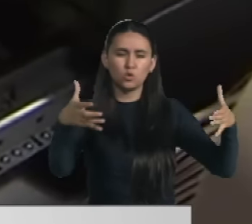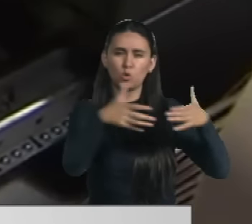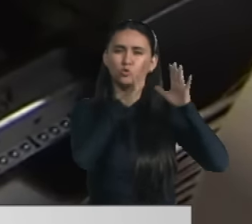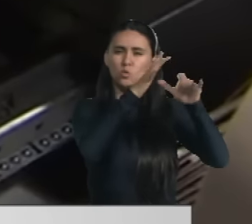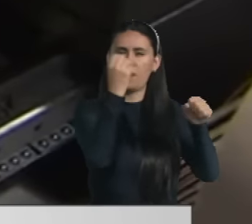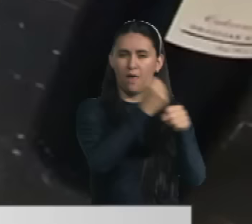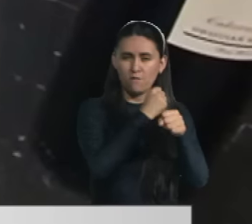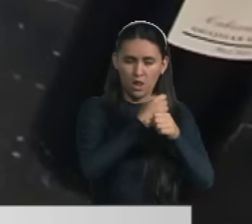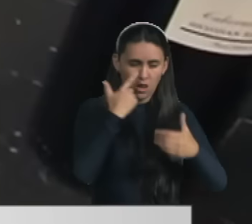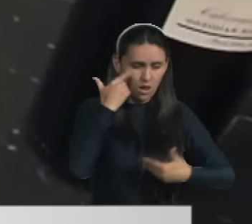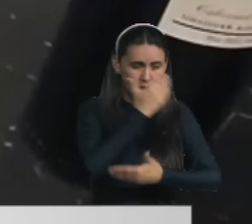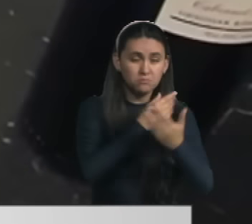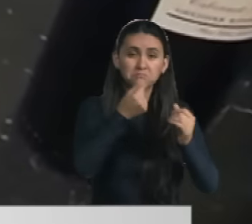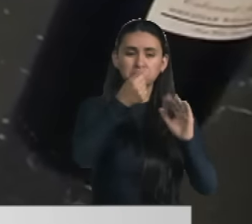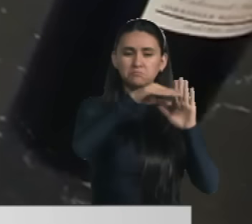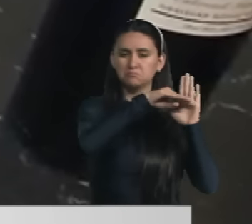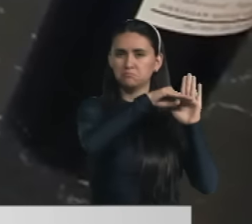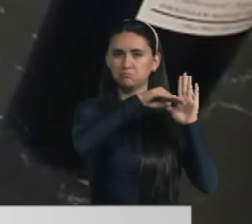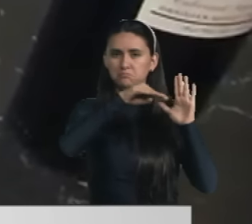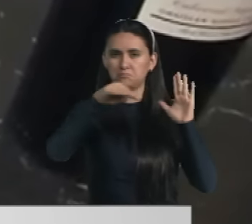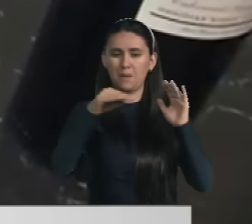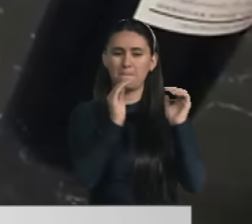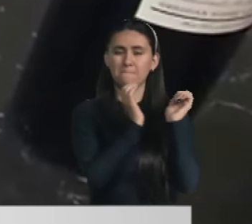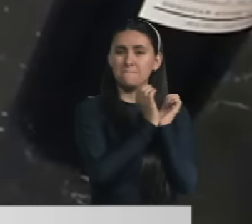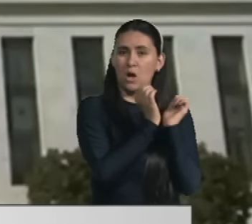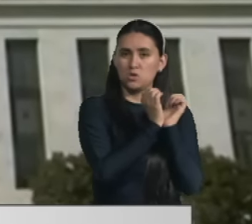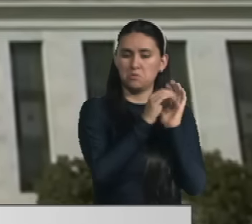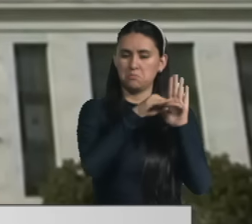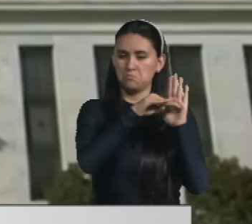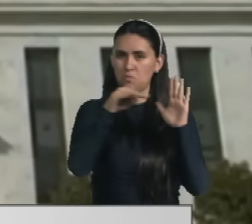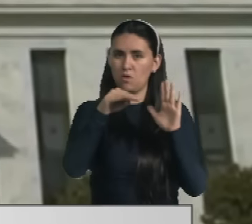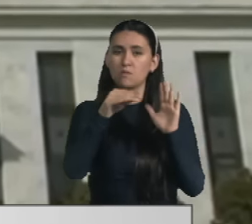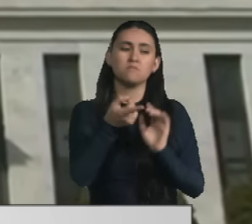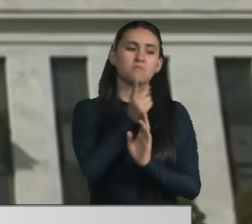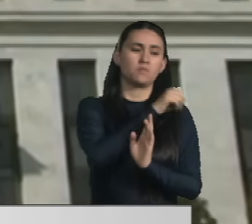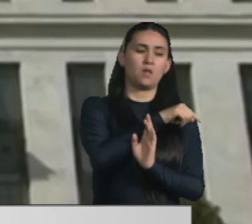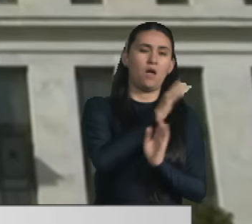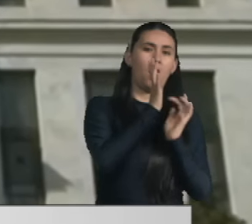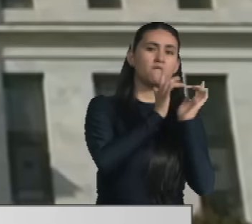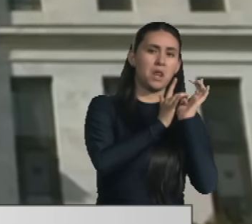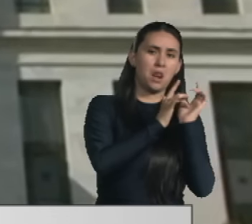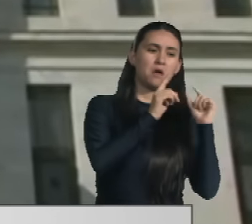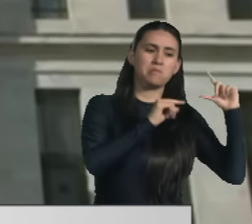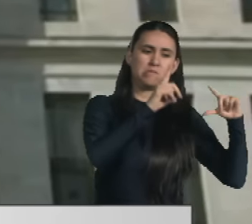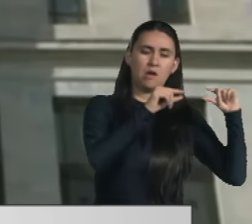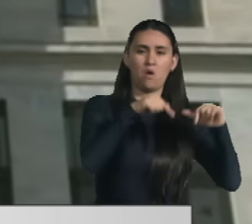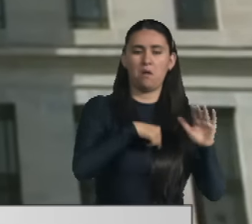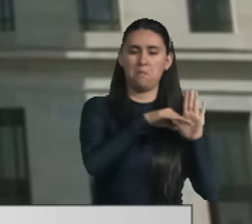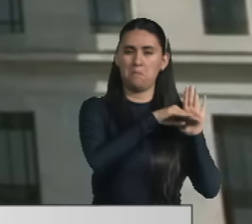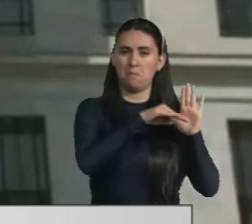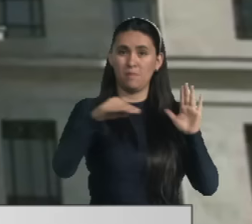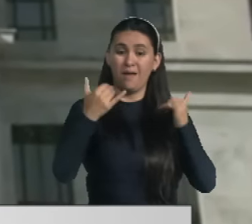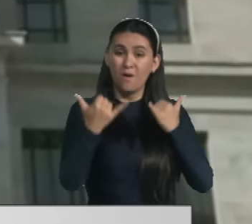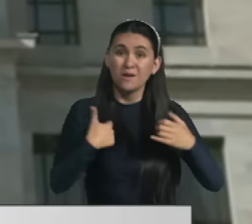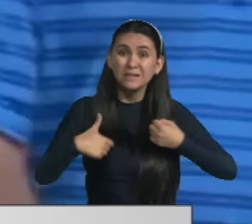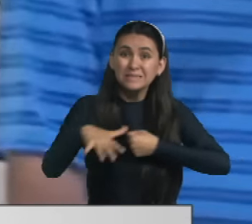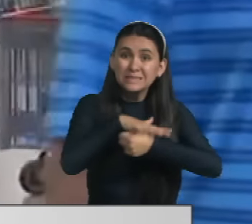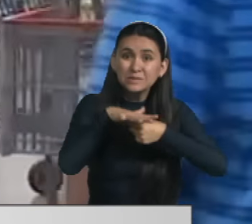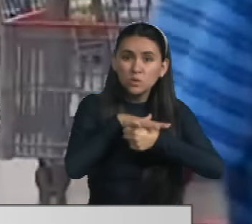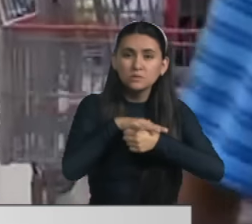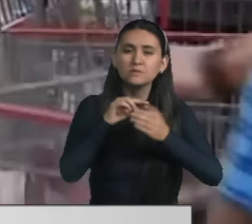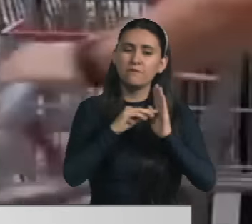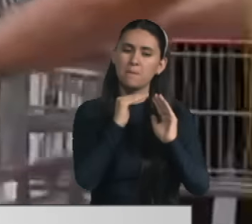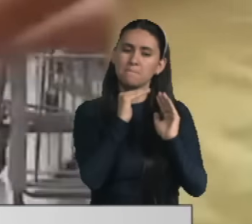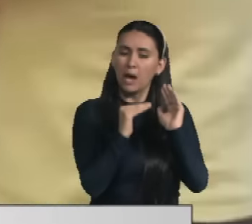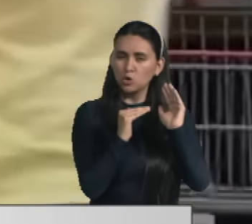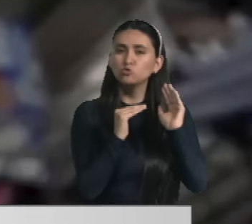país, los precios se mantuvieron estables en mayo con respecto al mes anterior, con lo que la inflación se sitúa en una décima menos que